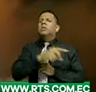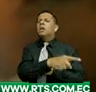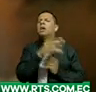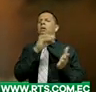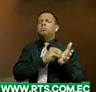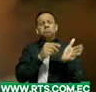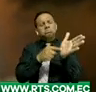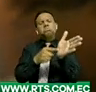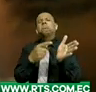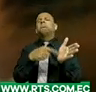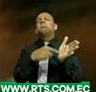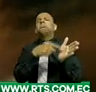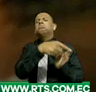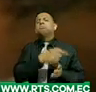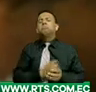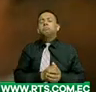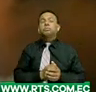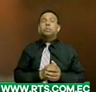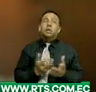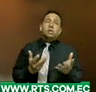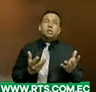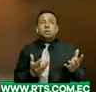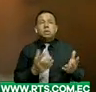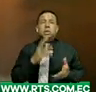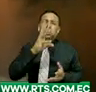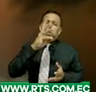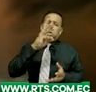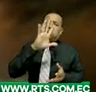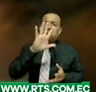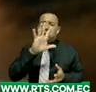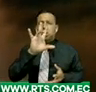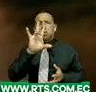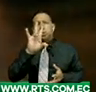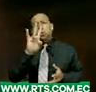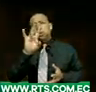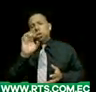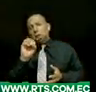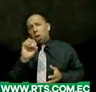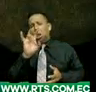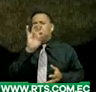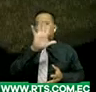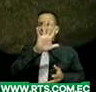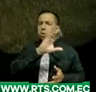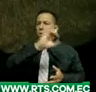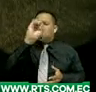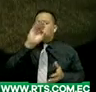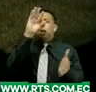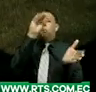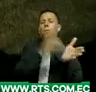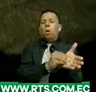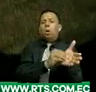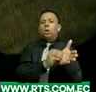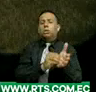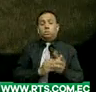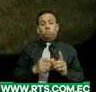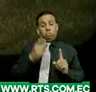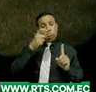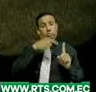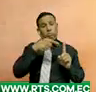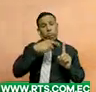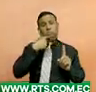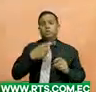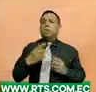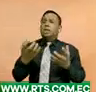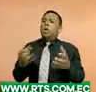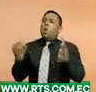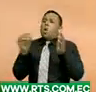hay de 65, 70, 75. En su desesperación por obtener su carnet recalificado,